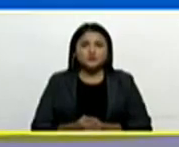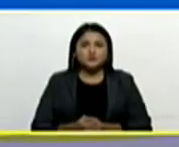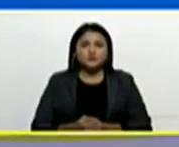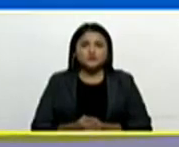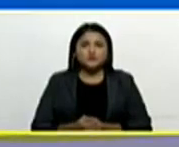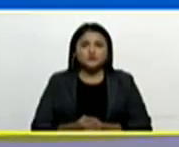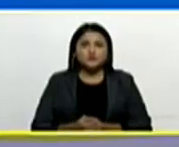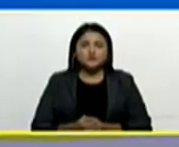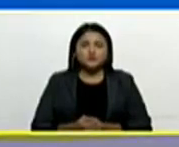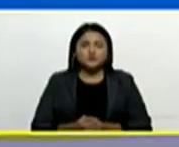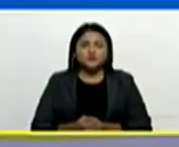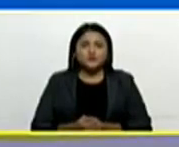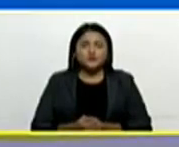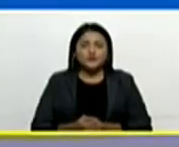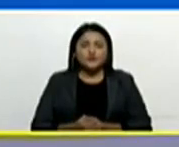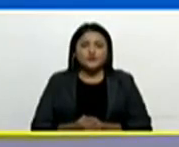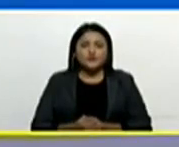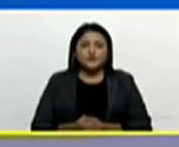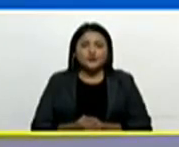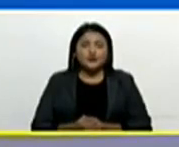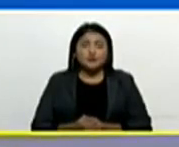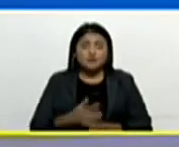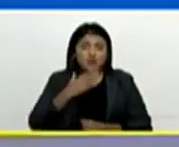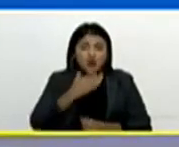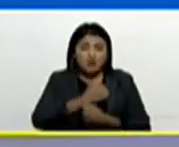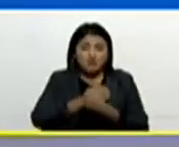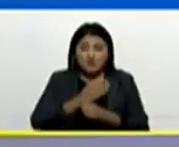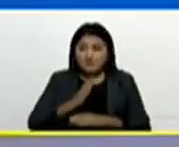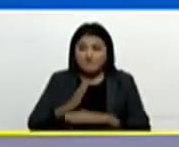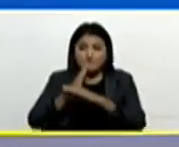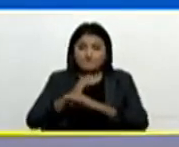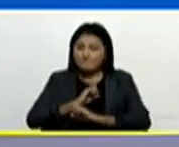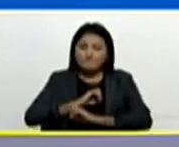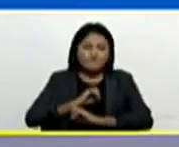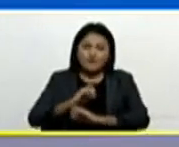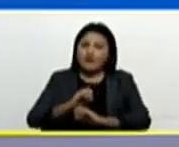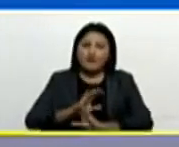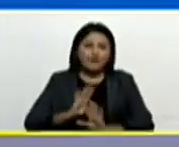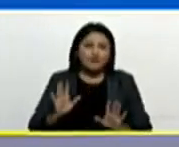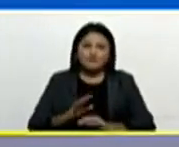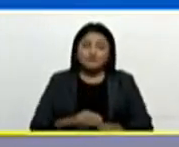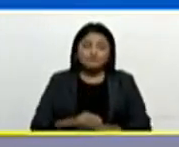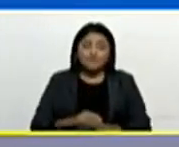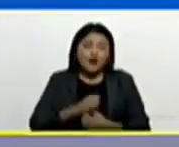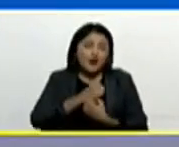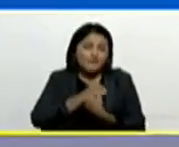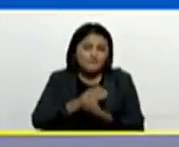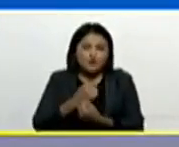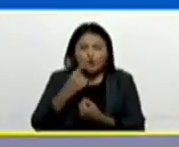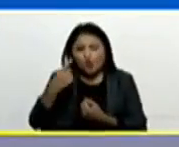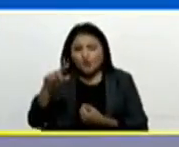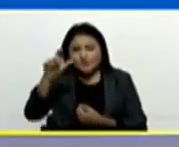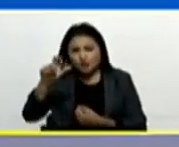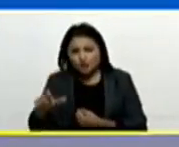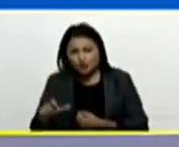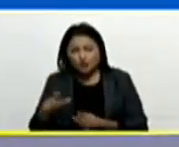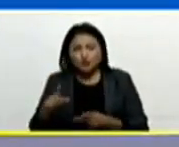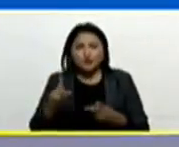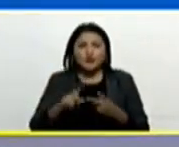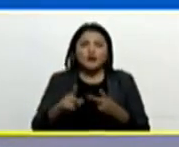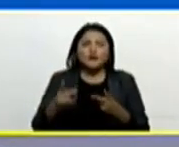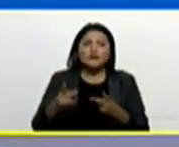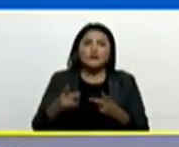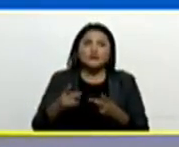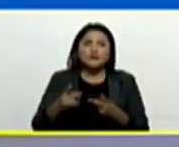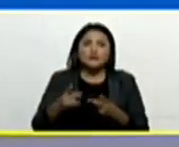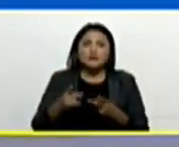infrenable sentimiento que el amor, pero amor por el prójimo, el amor por el bien común, el amor por la construcción